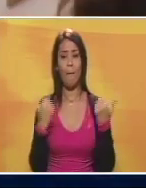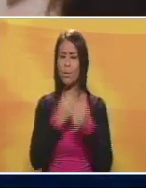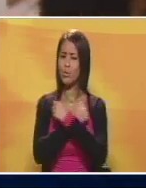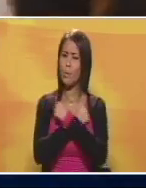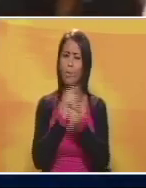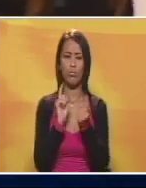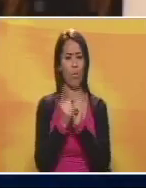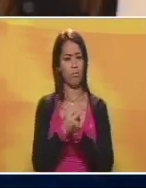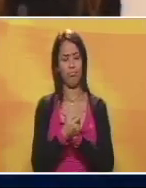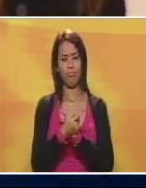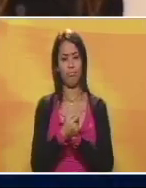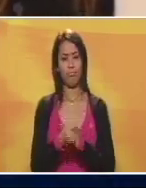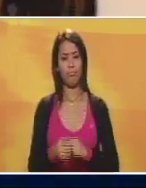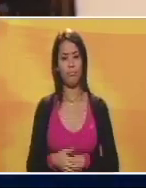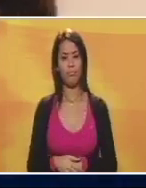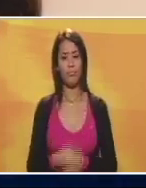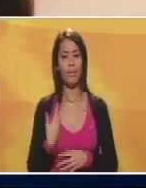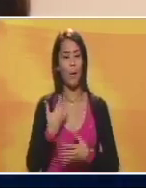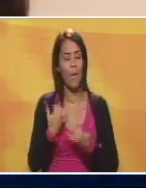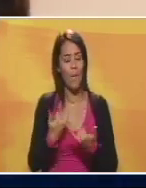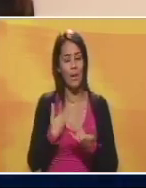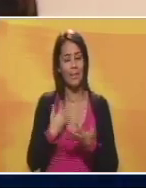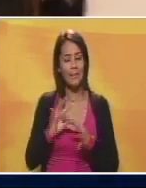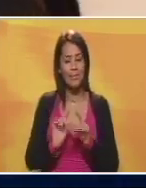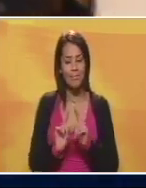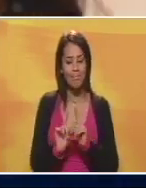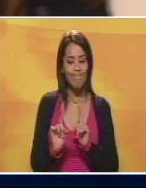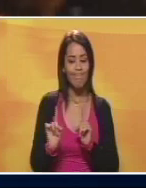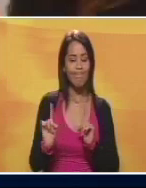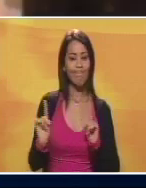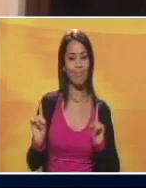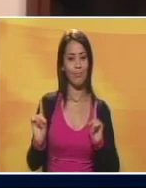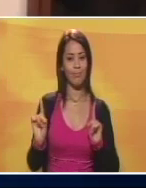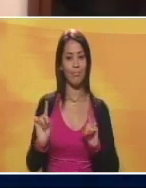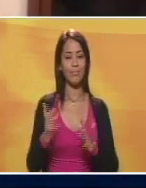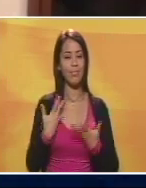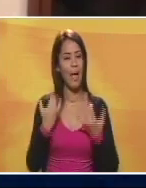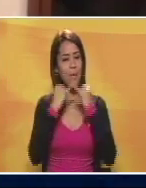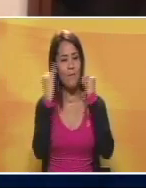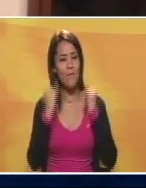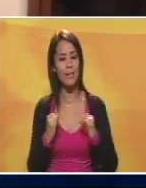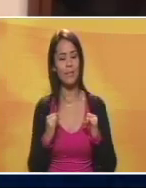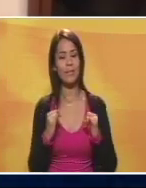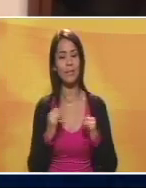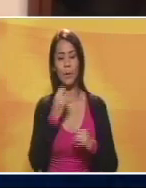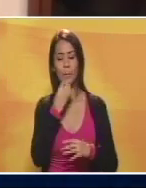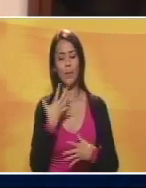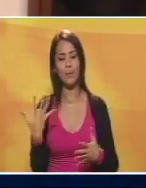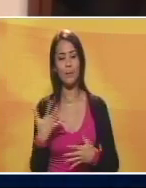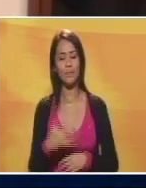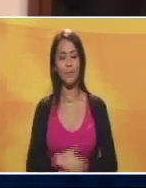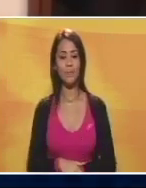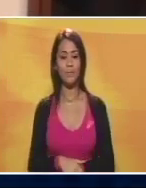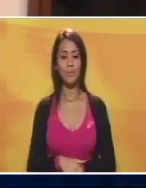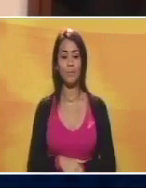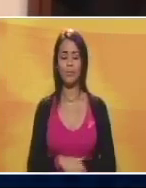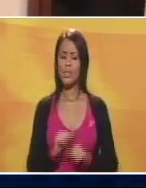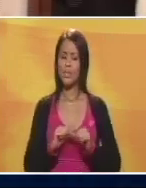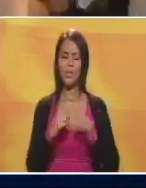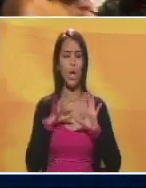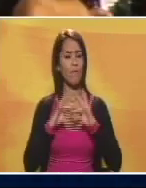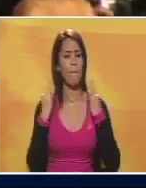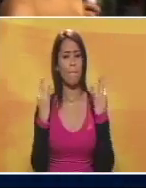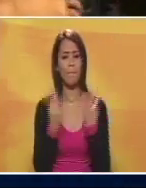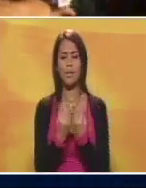cambiado, es momento de tomarse un espacio y ayudarse unos a otros a vivir la vida más feliz y plena posible. Señalaron que siguen siendo una